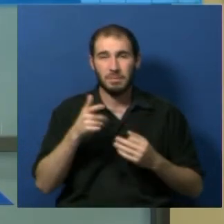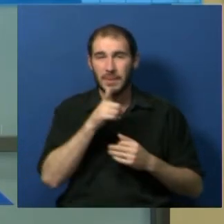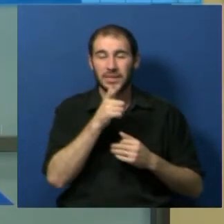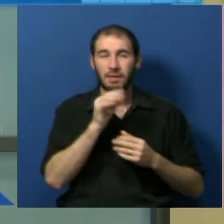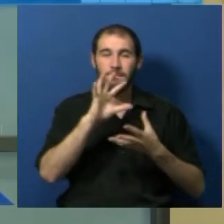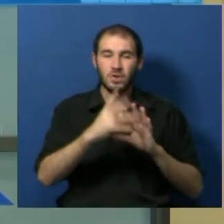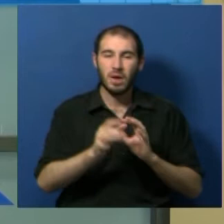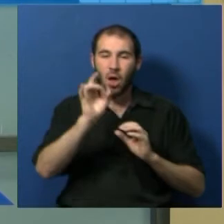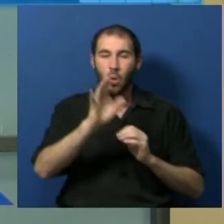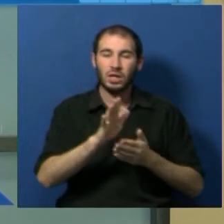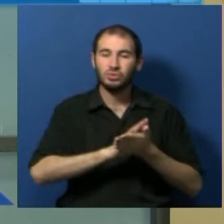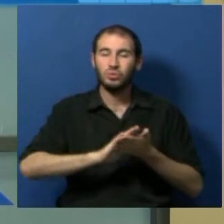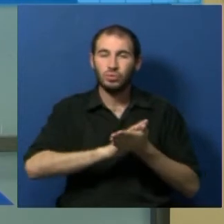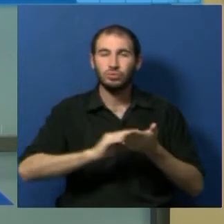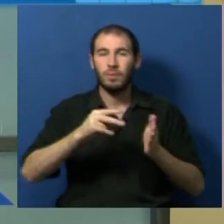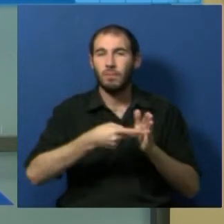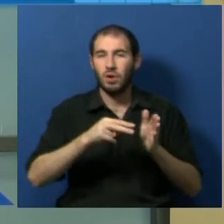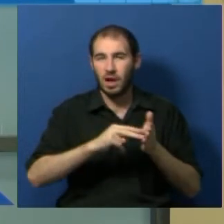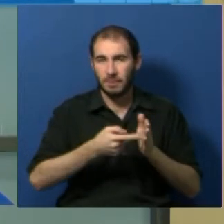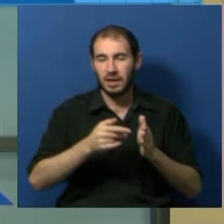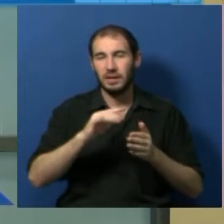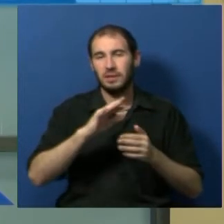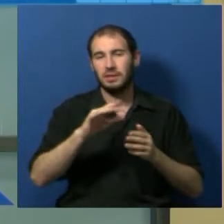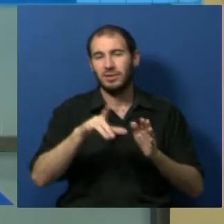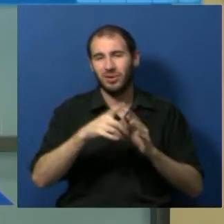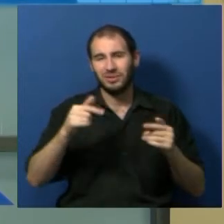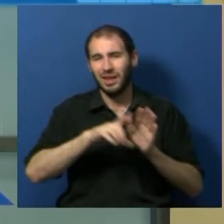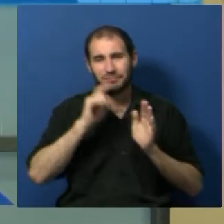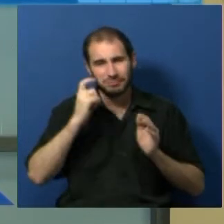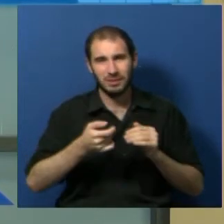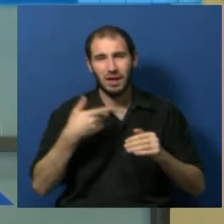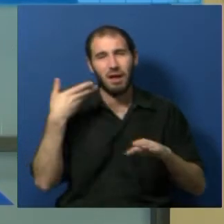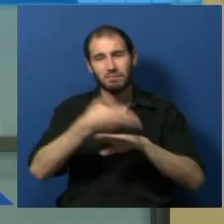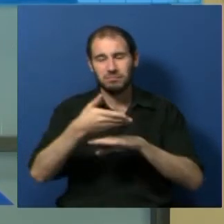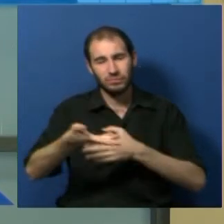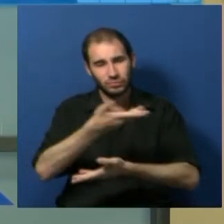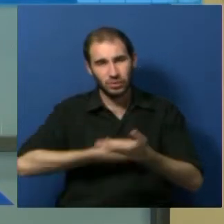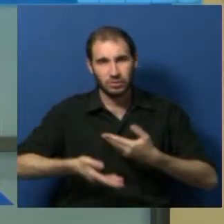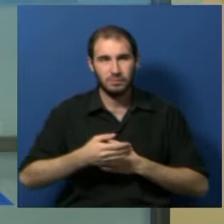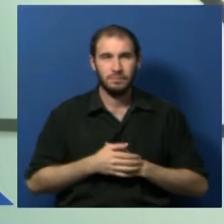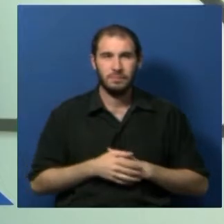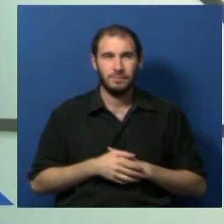que la única salida a la problemática de la seguridad es la participación.